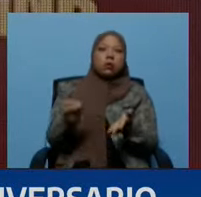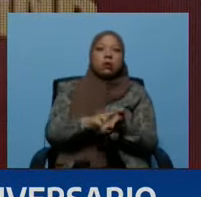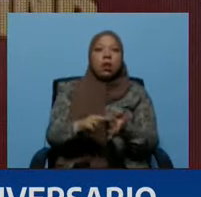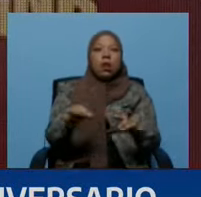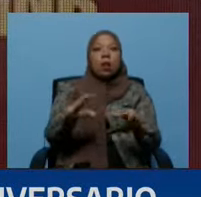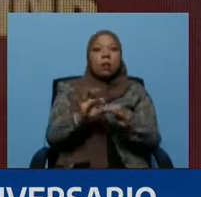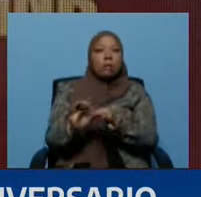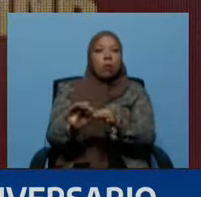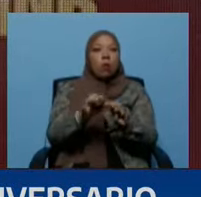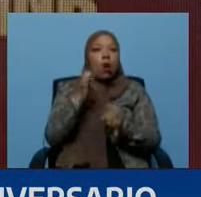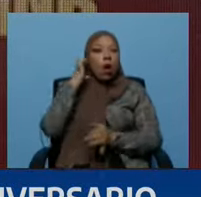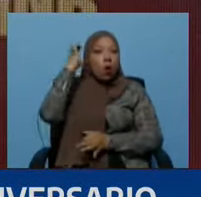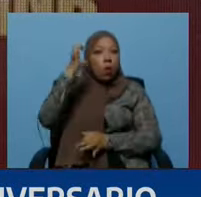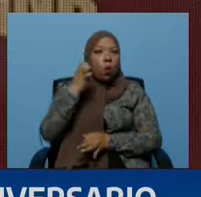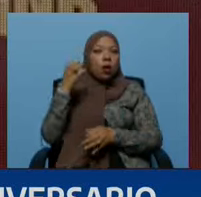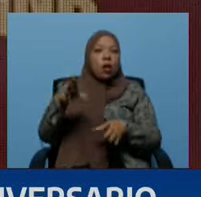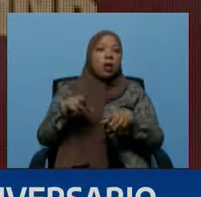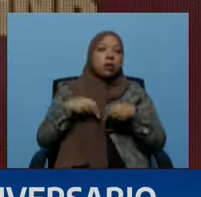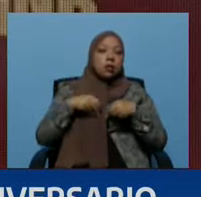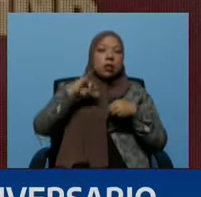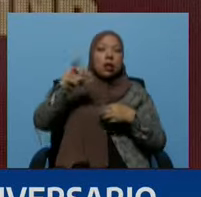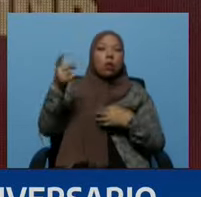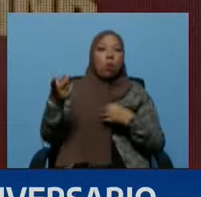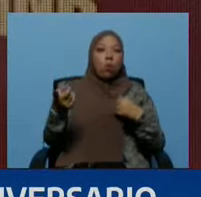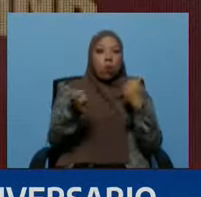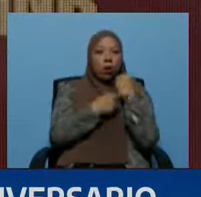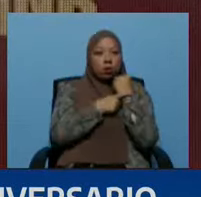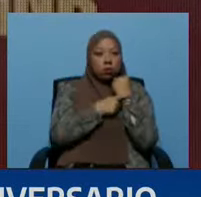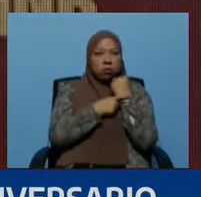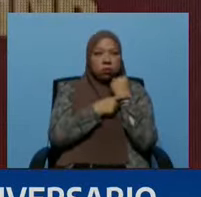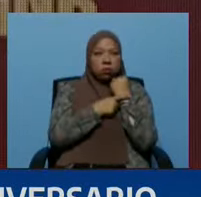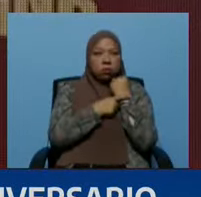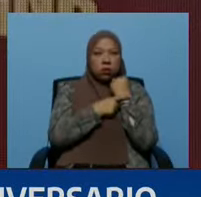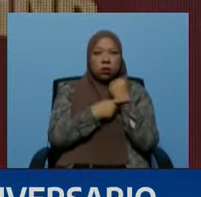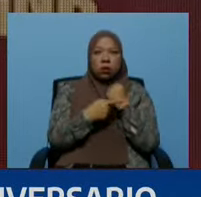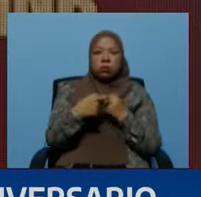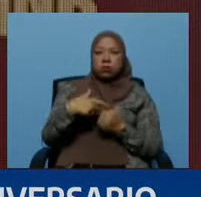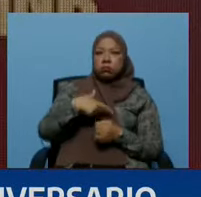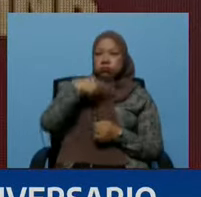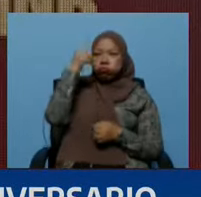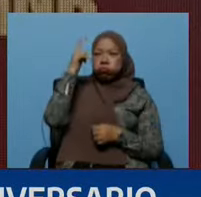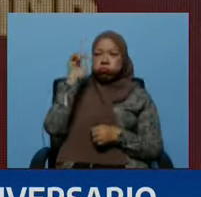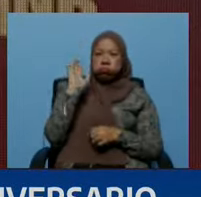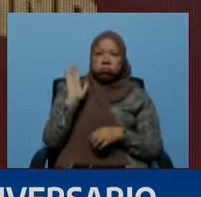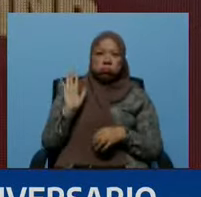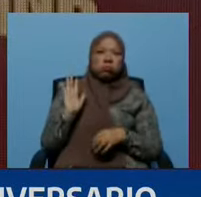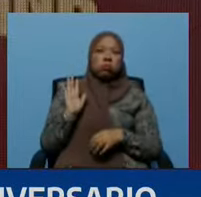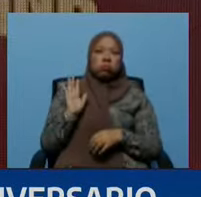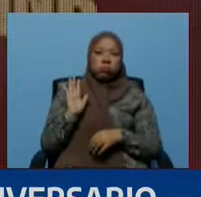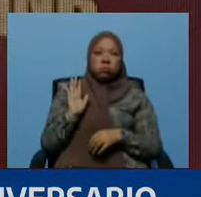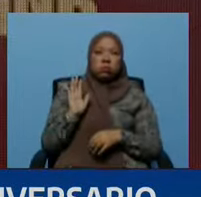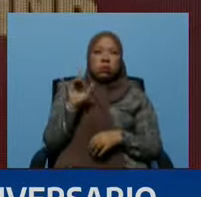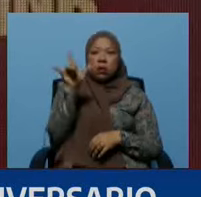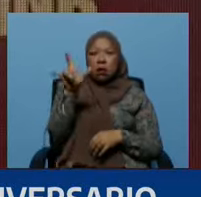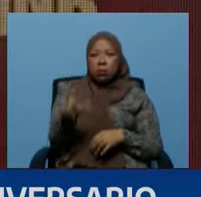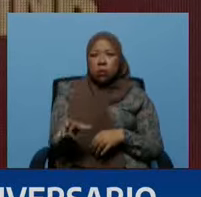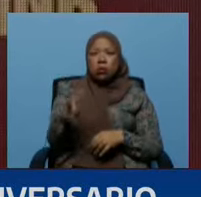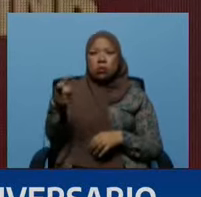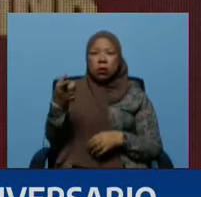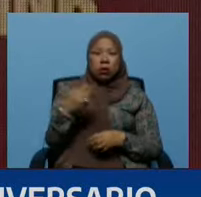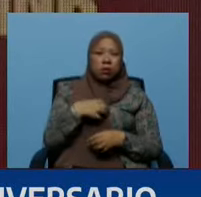Unión Europea que reconoció a Guaidó. Una vergüenza la Unión Europea. El señor Borrell es una vergüenza.